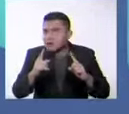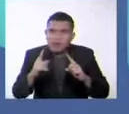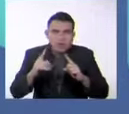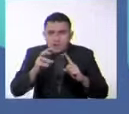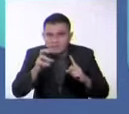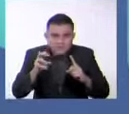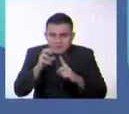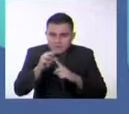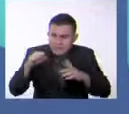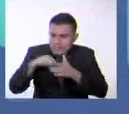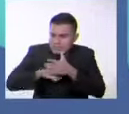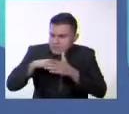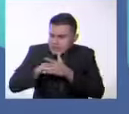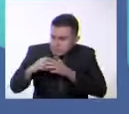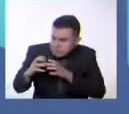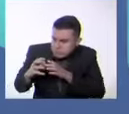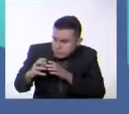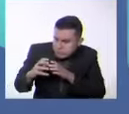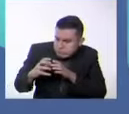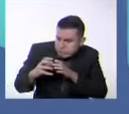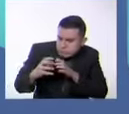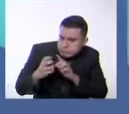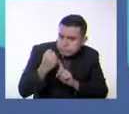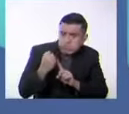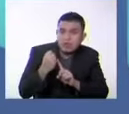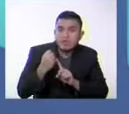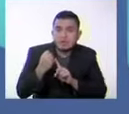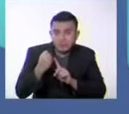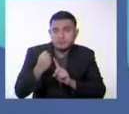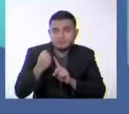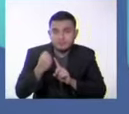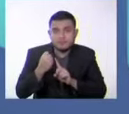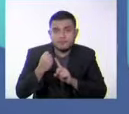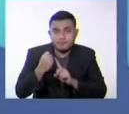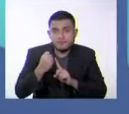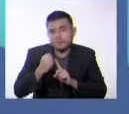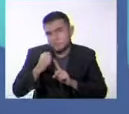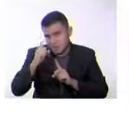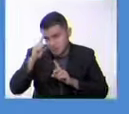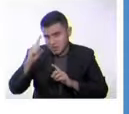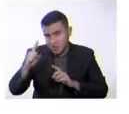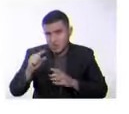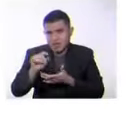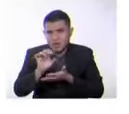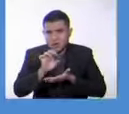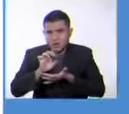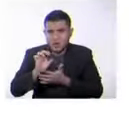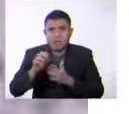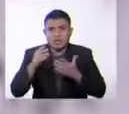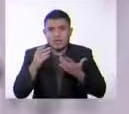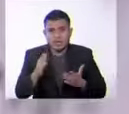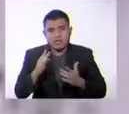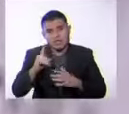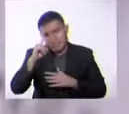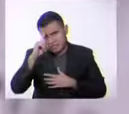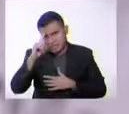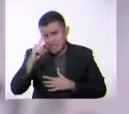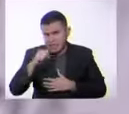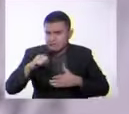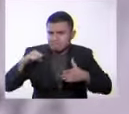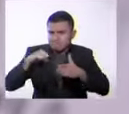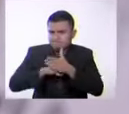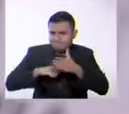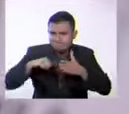luchando por un fin común. Entonces, el movimiento ecologista tiene, como ya indicó Edward, la finalidad de luchar